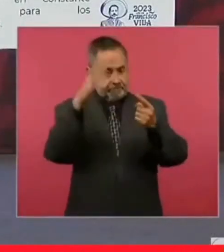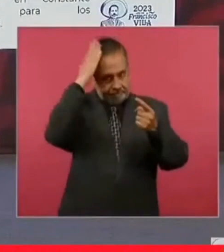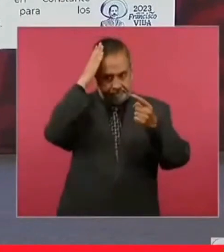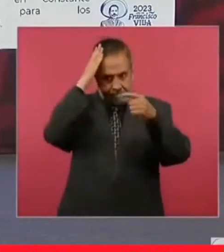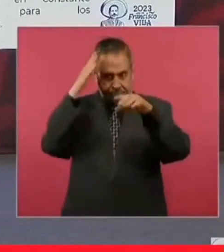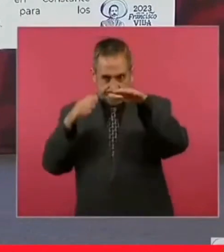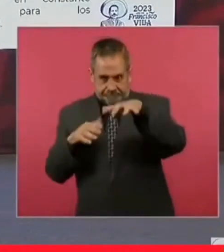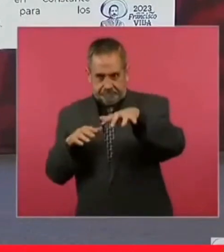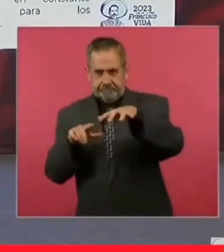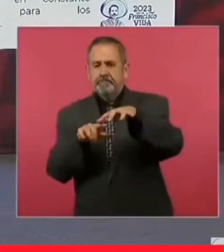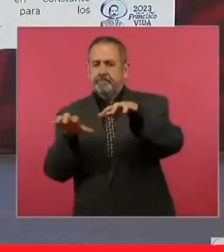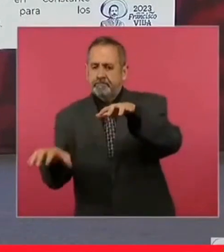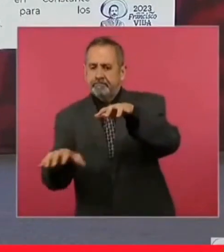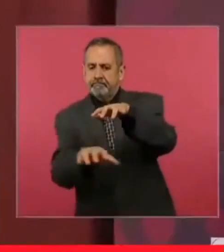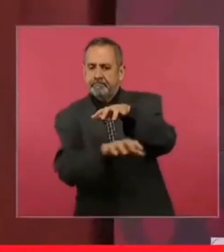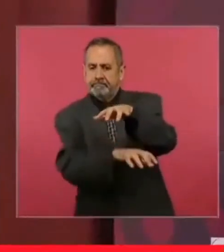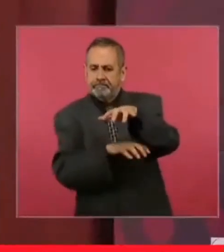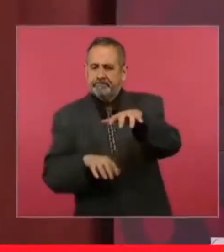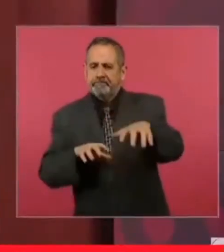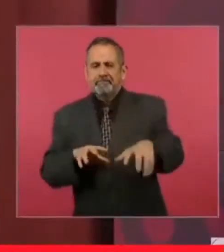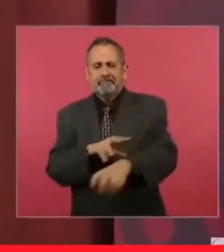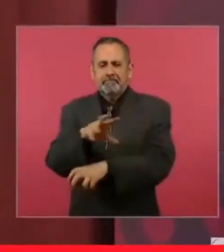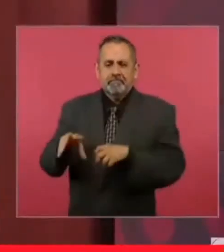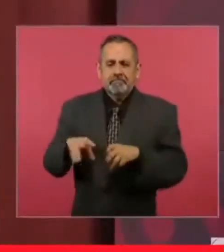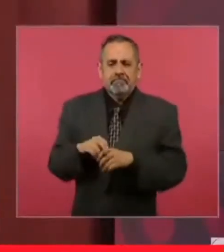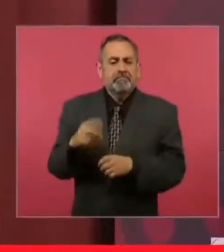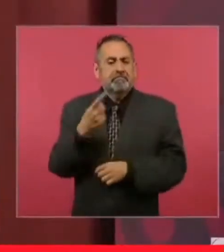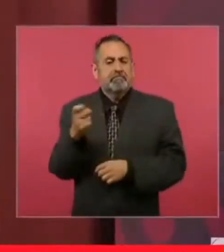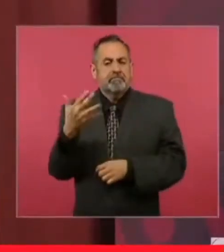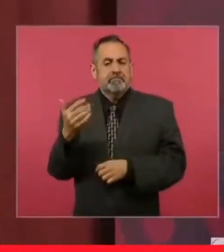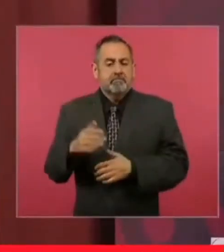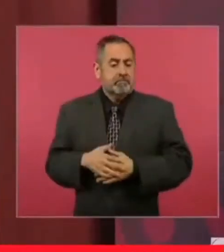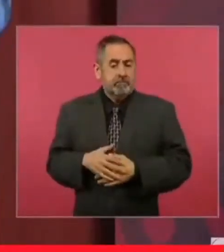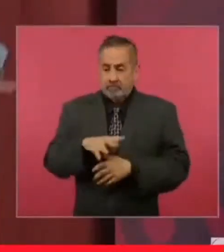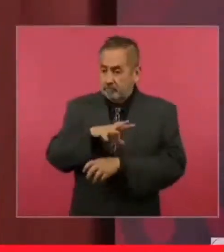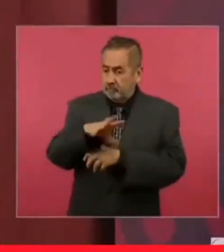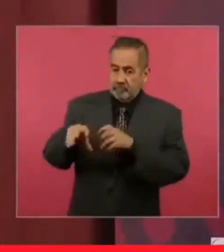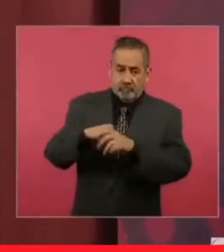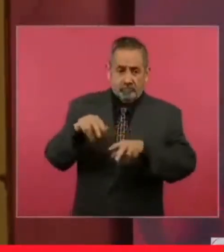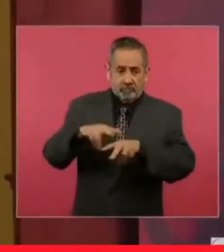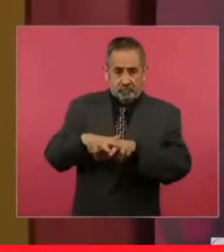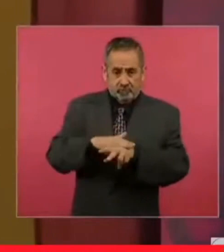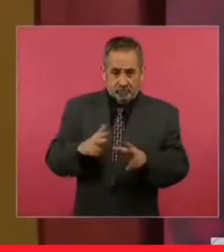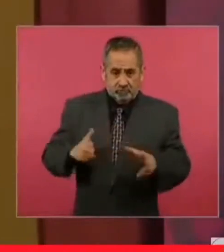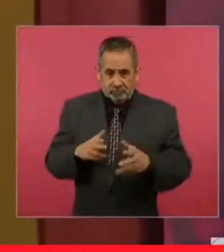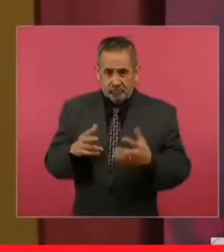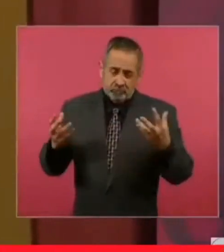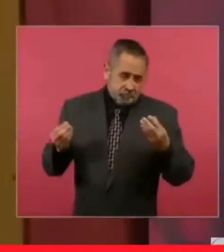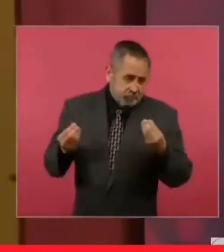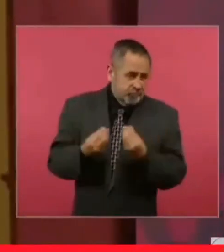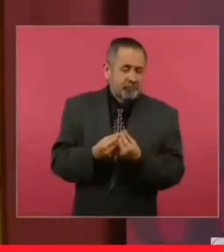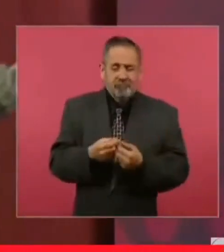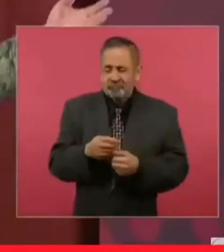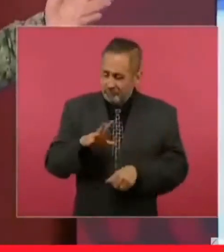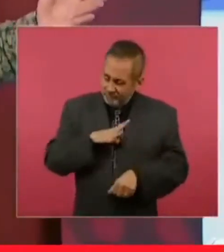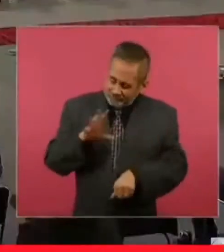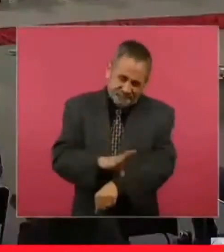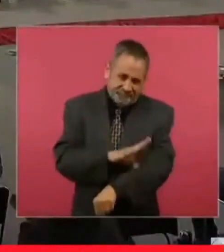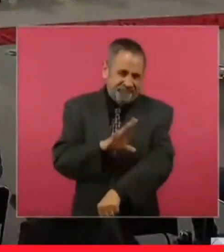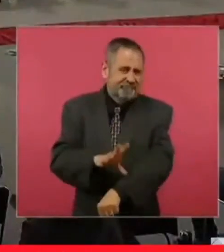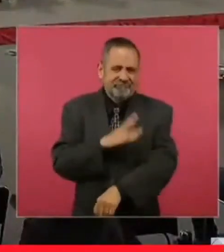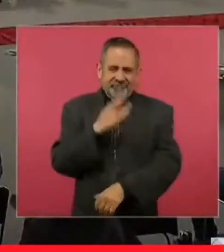estamos recibiendo, energizando todo el sistema ferroviario y toda la infraestructura complementaria del Tren Maya.